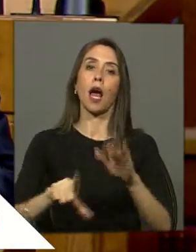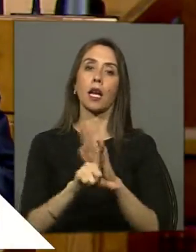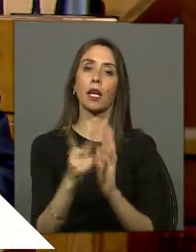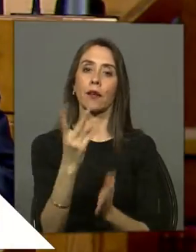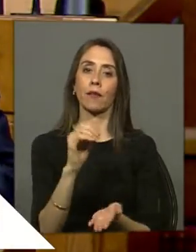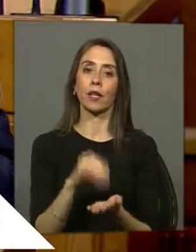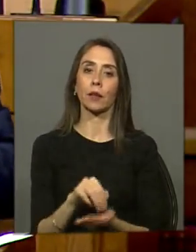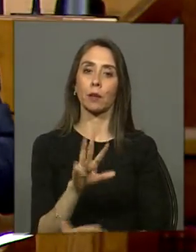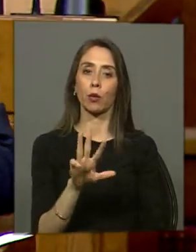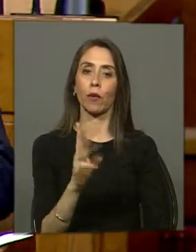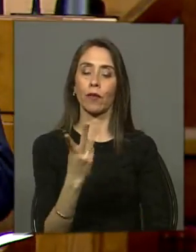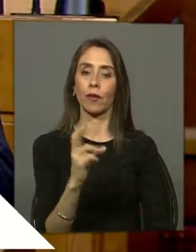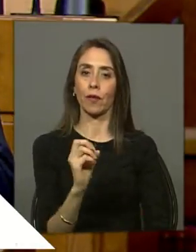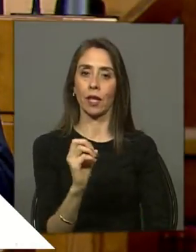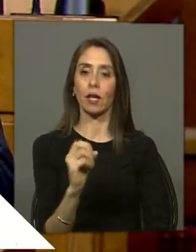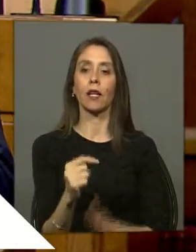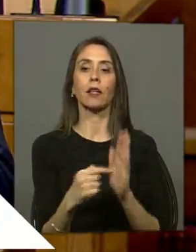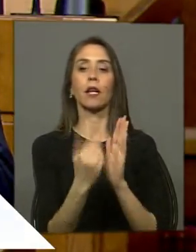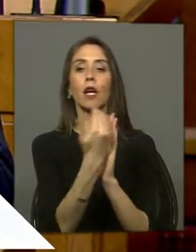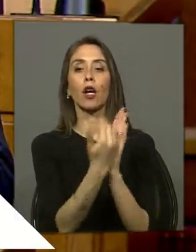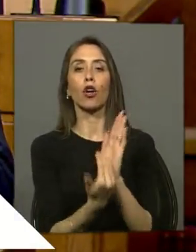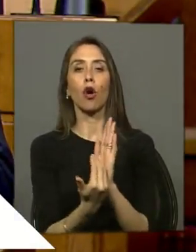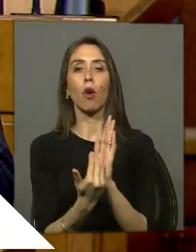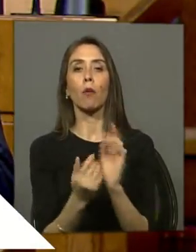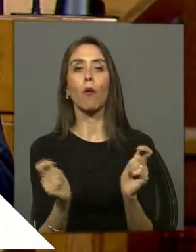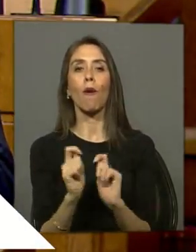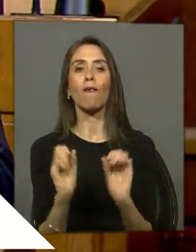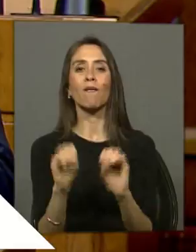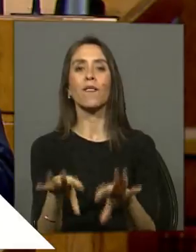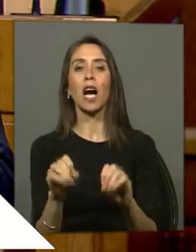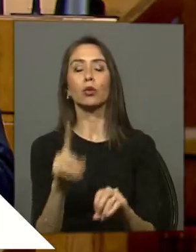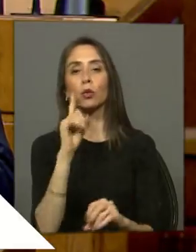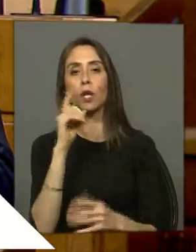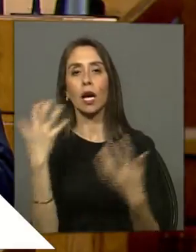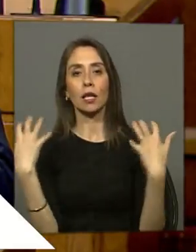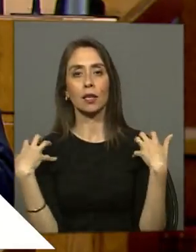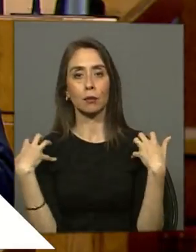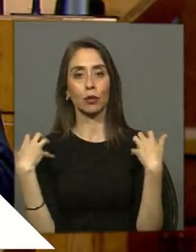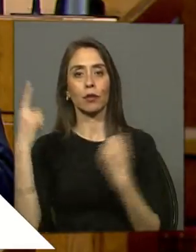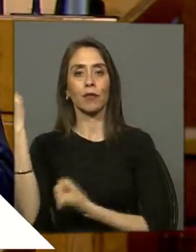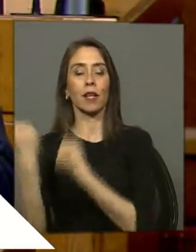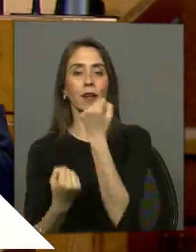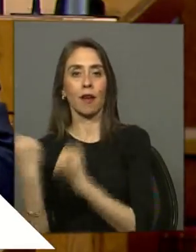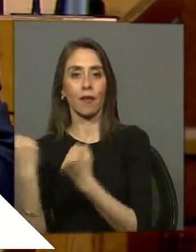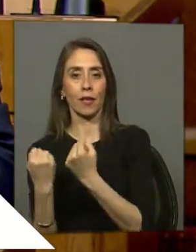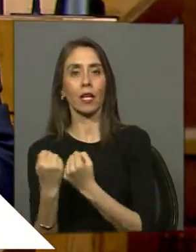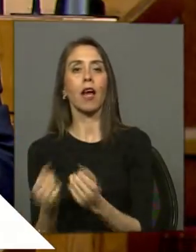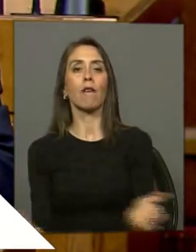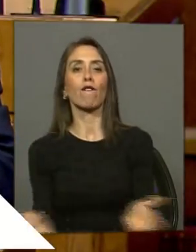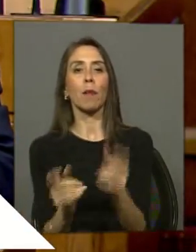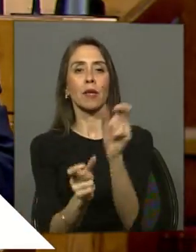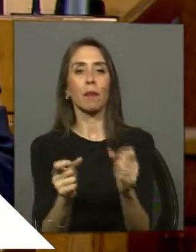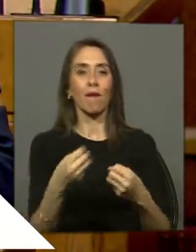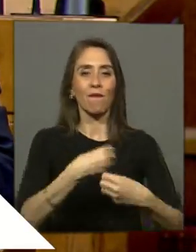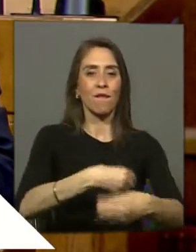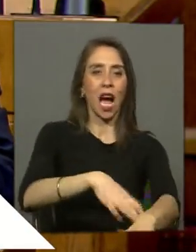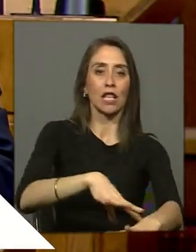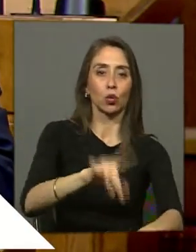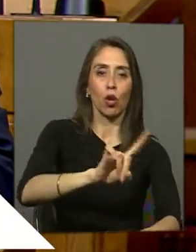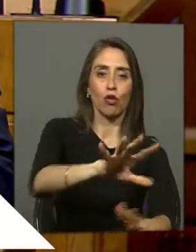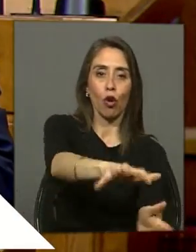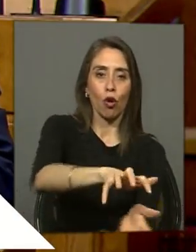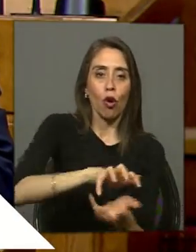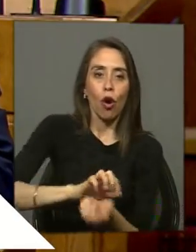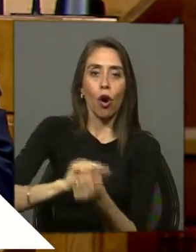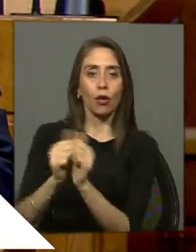que establece un marco para la gestión de residuos la responsabilidad extendida del productor y el fomento al reciclaje dentro de la discusión una de